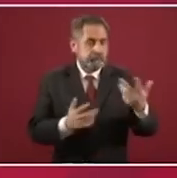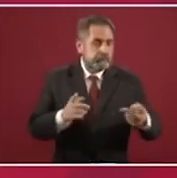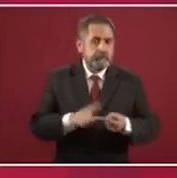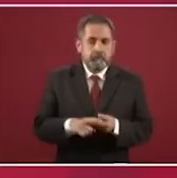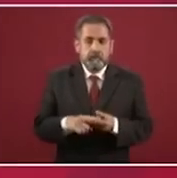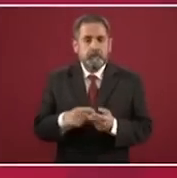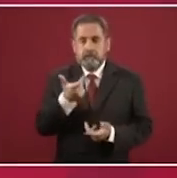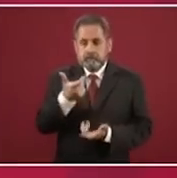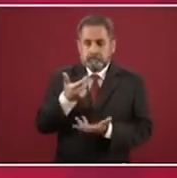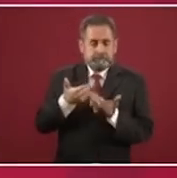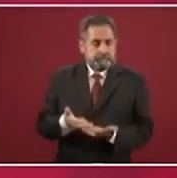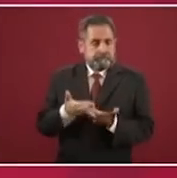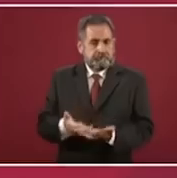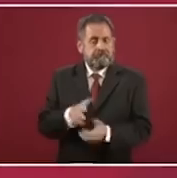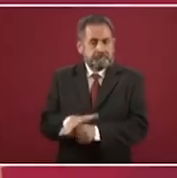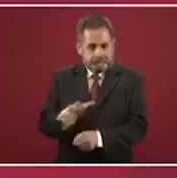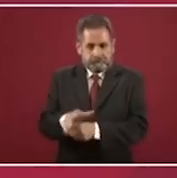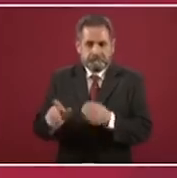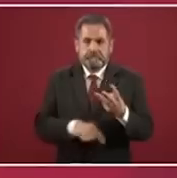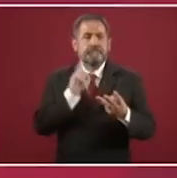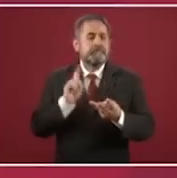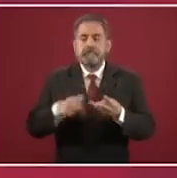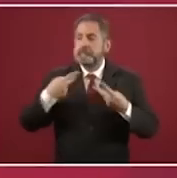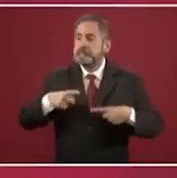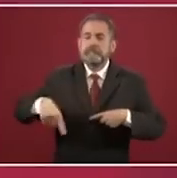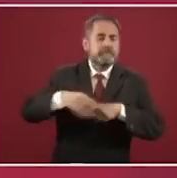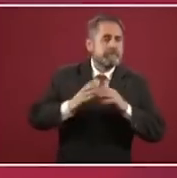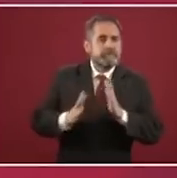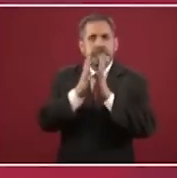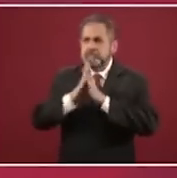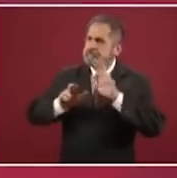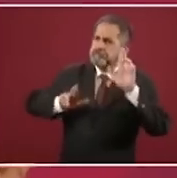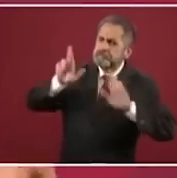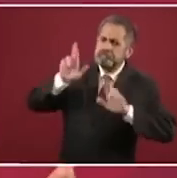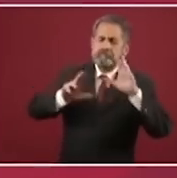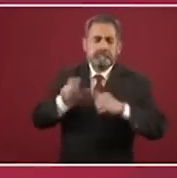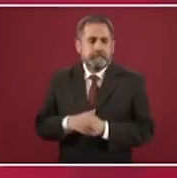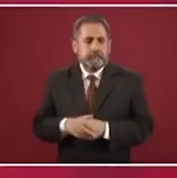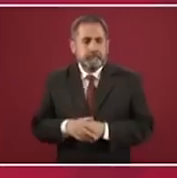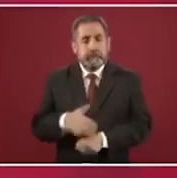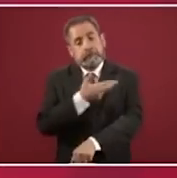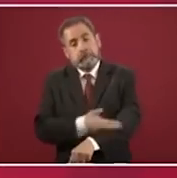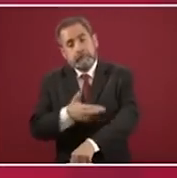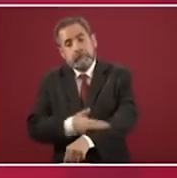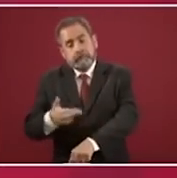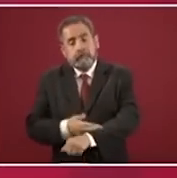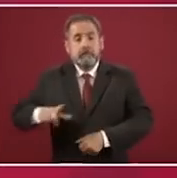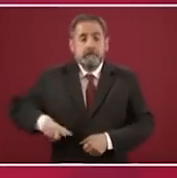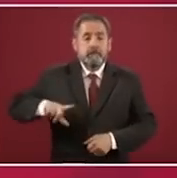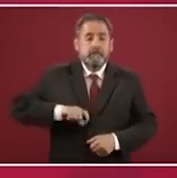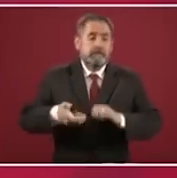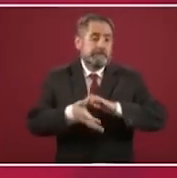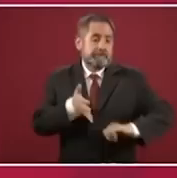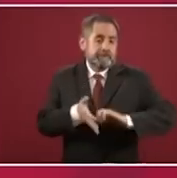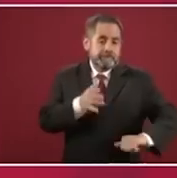rinde el presupuesto, participa la gente, no hay burocracia,